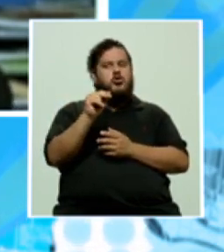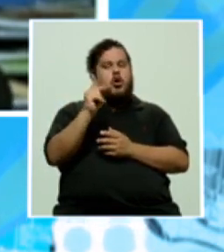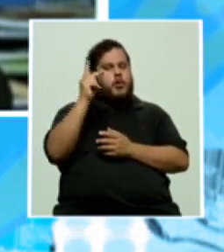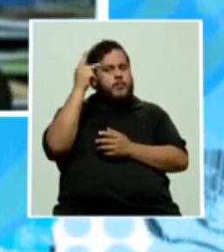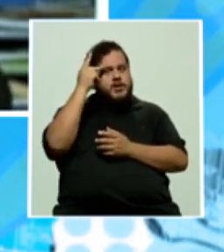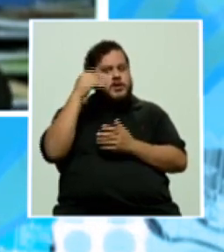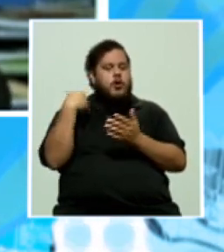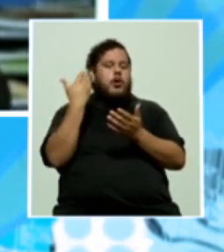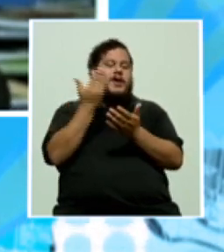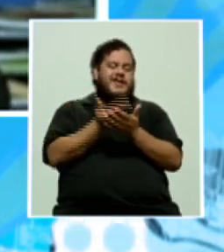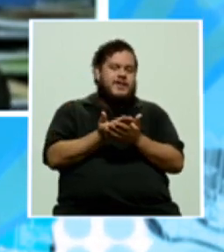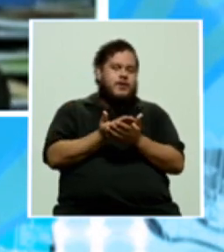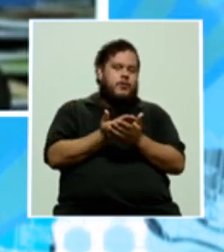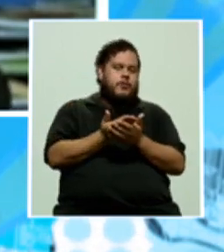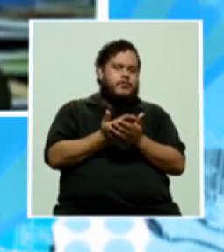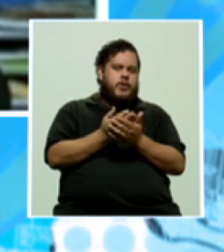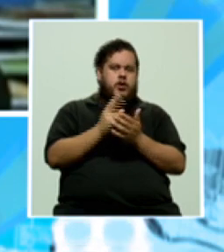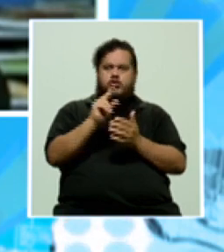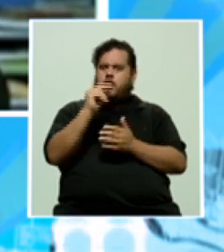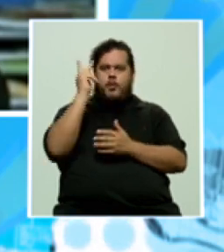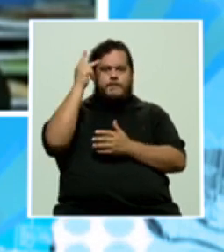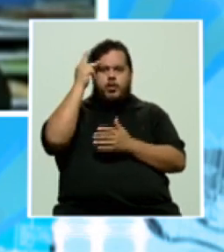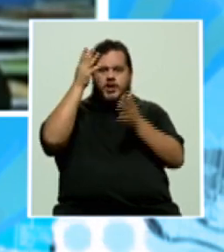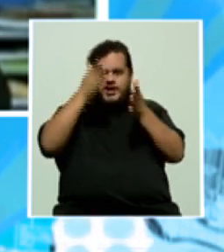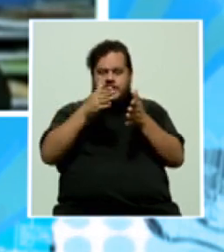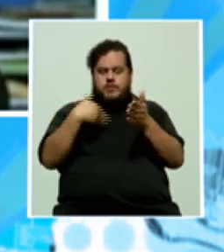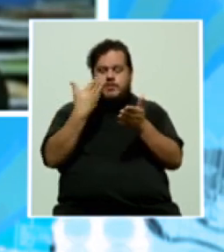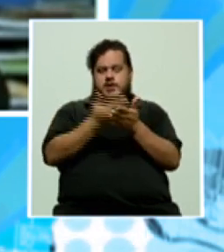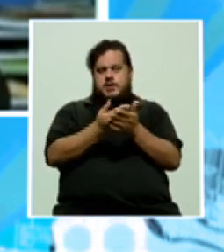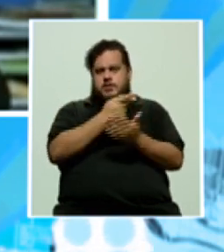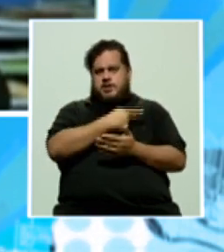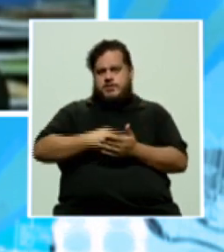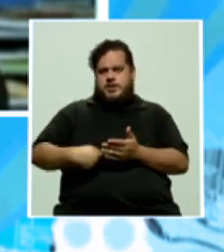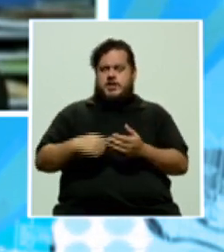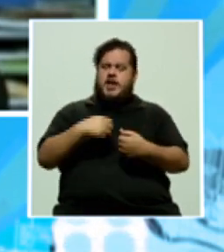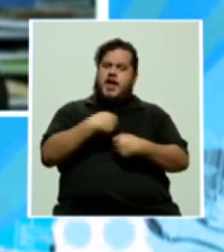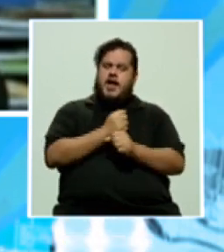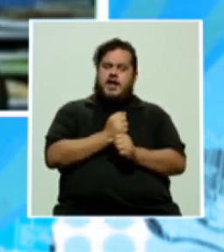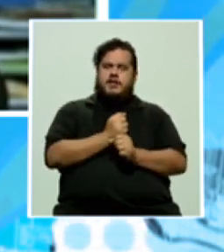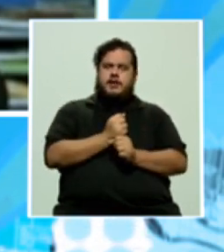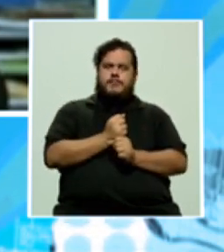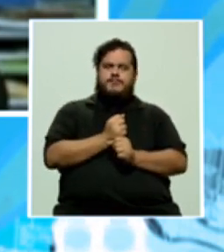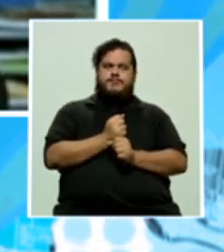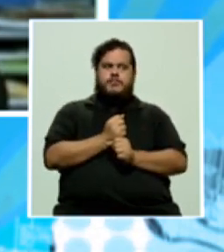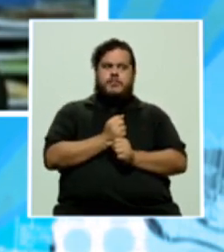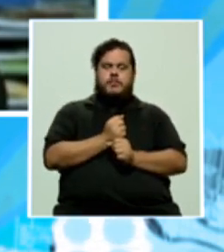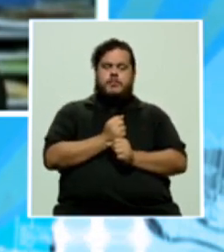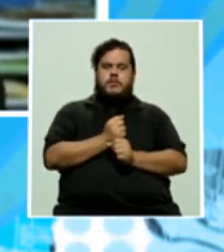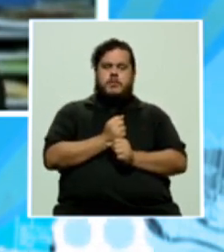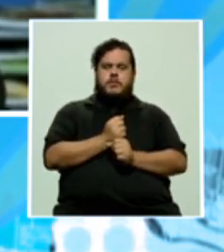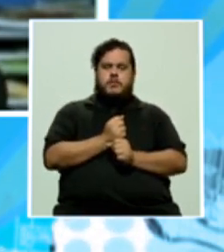llegó a la presidencia a crear una